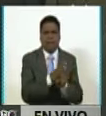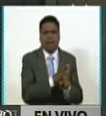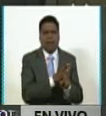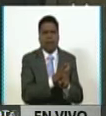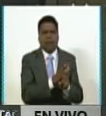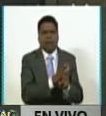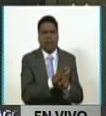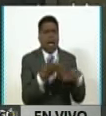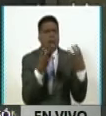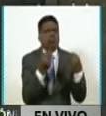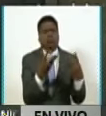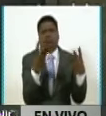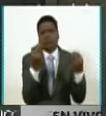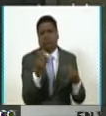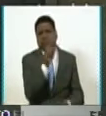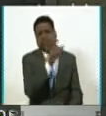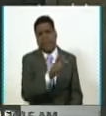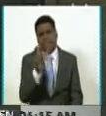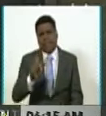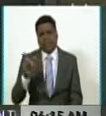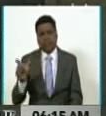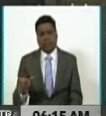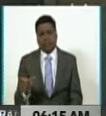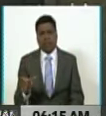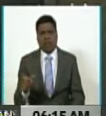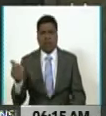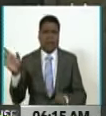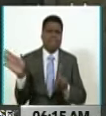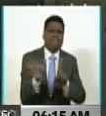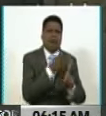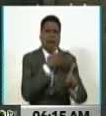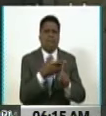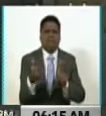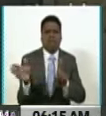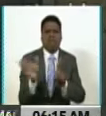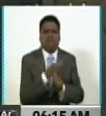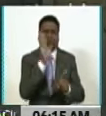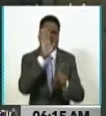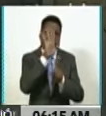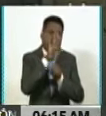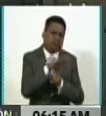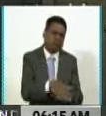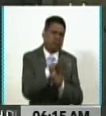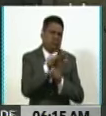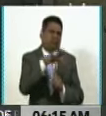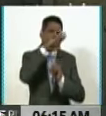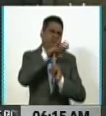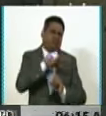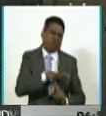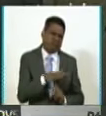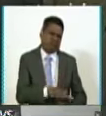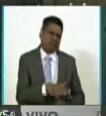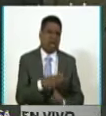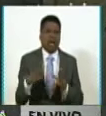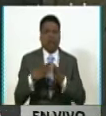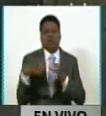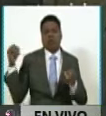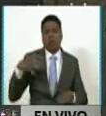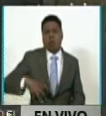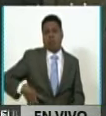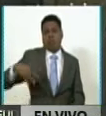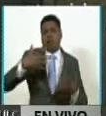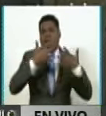a miles y miles de compatriotas explotados siempre por las oligarquías